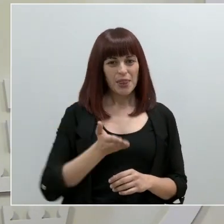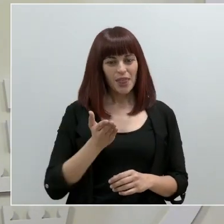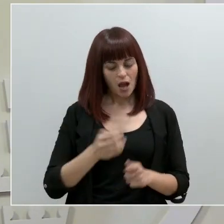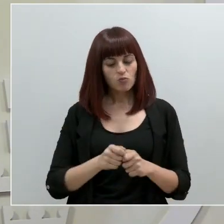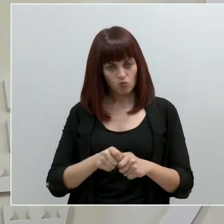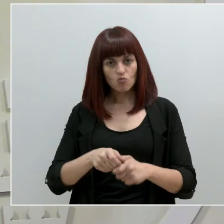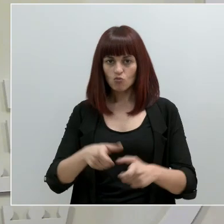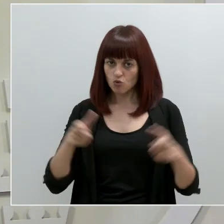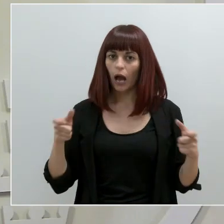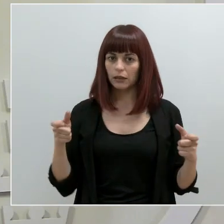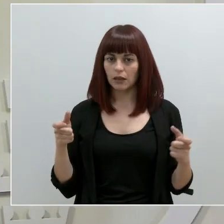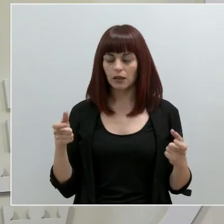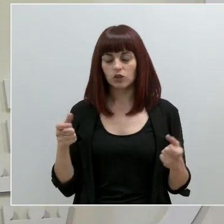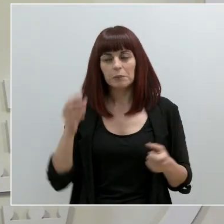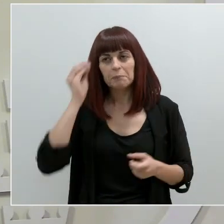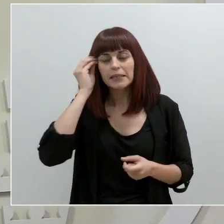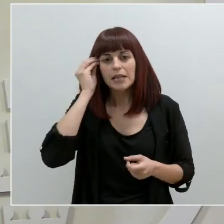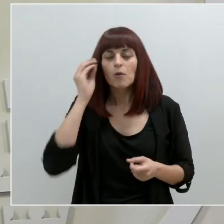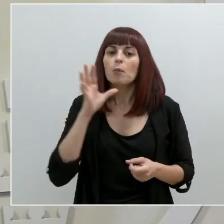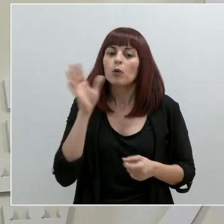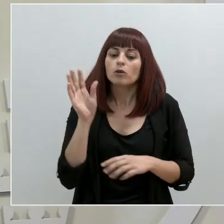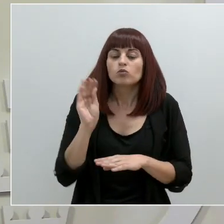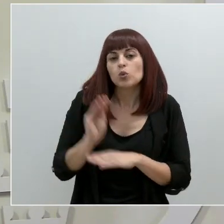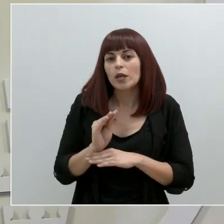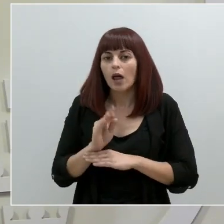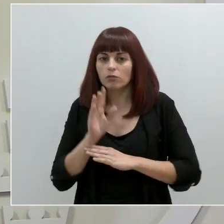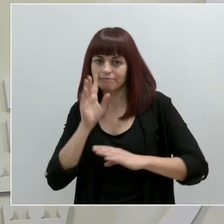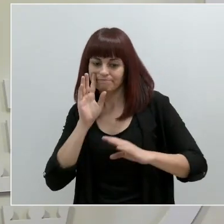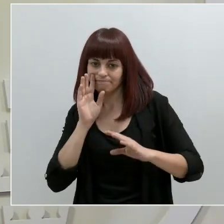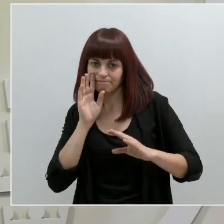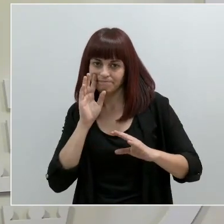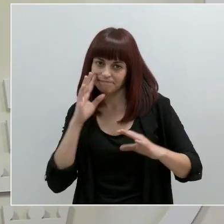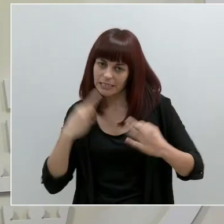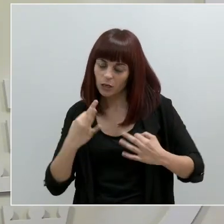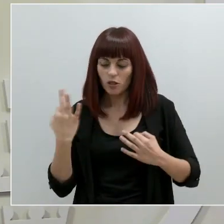altas que todavía tienen, que creemos que por prudencia hay que mantenerlo una semana más.